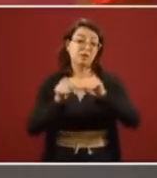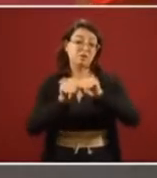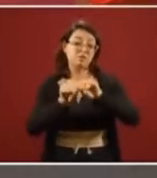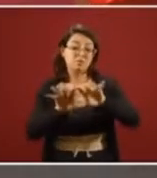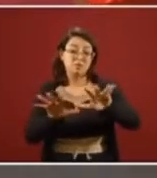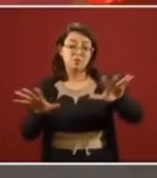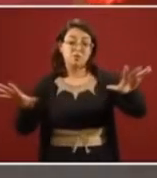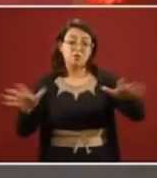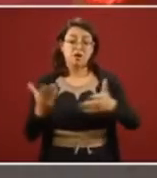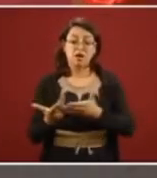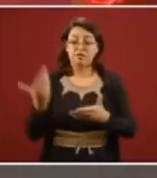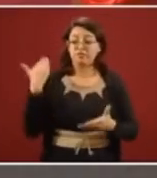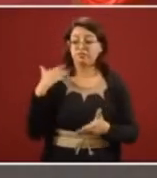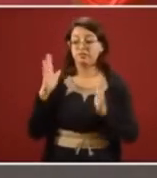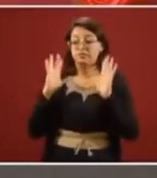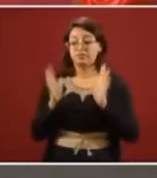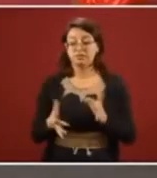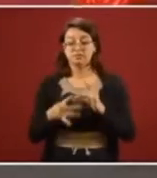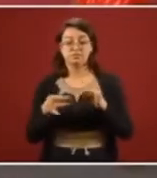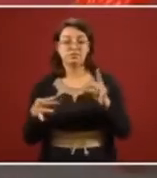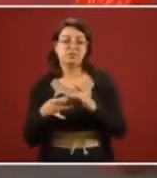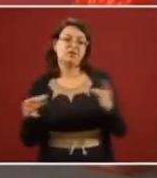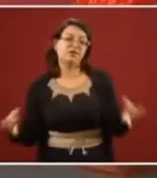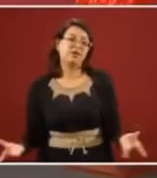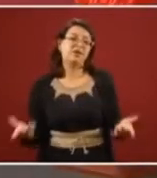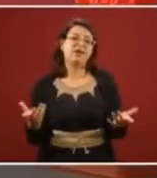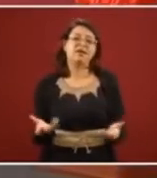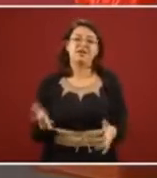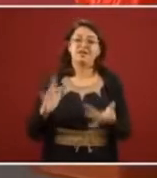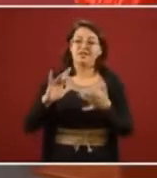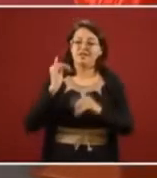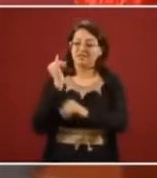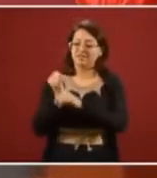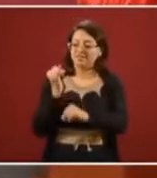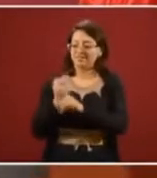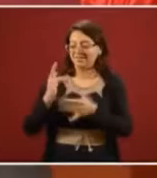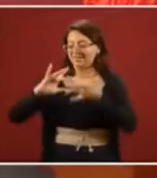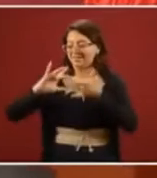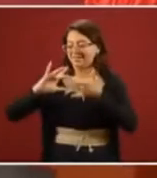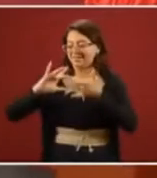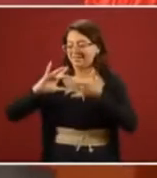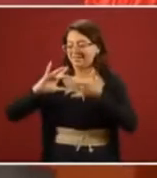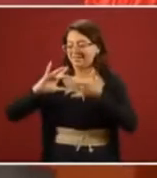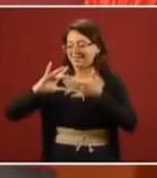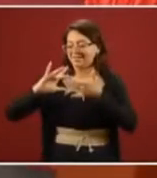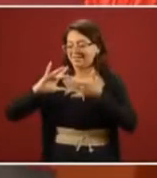aquí como llegan las redes sociales a los pueblos más apartados